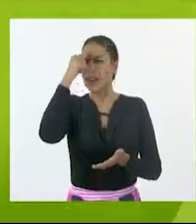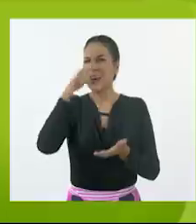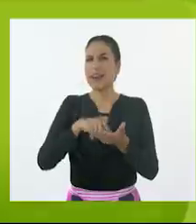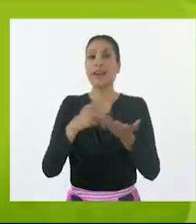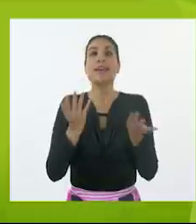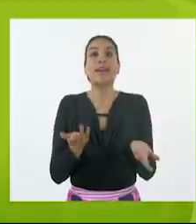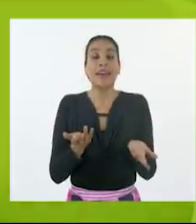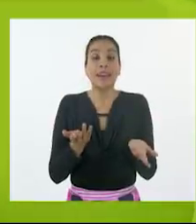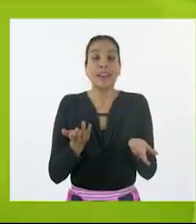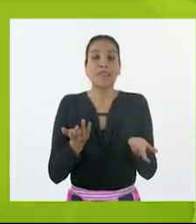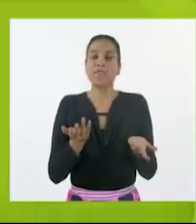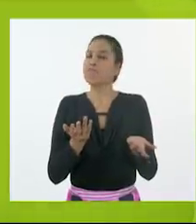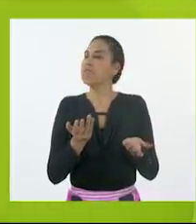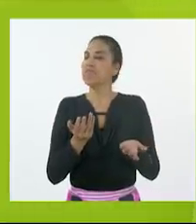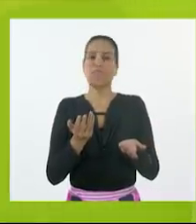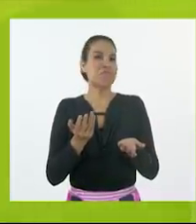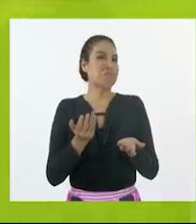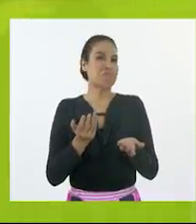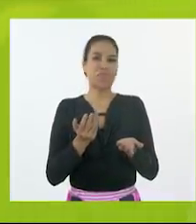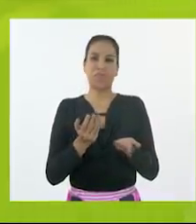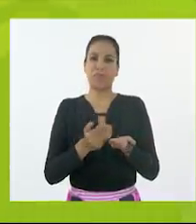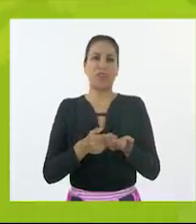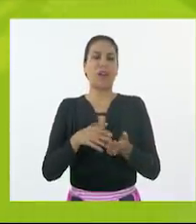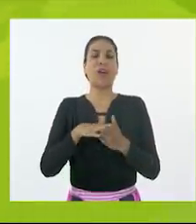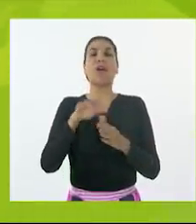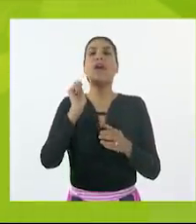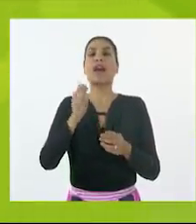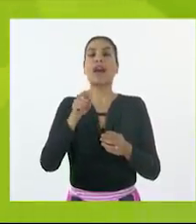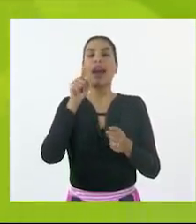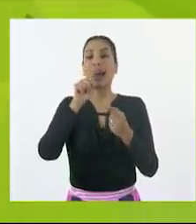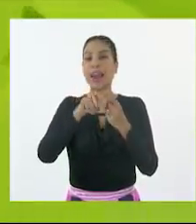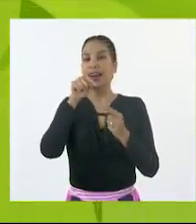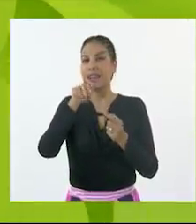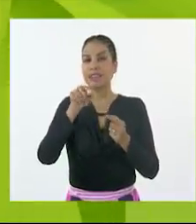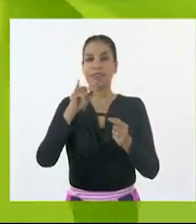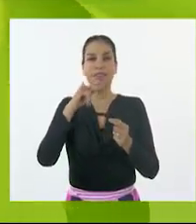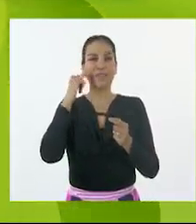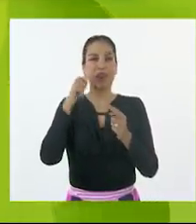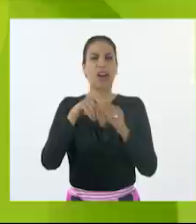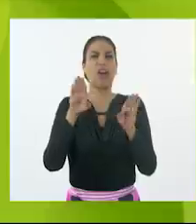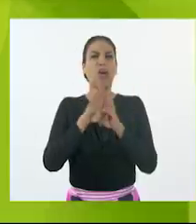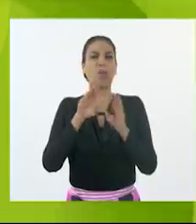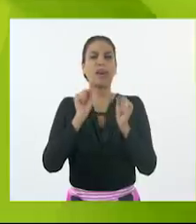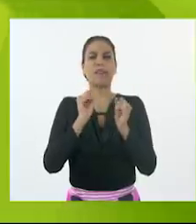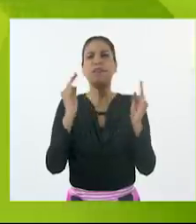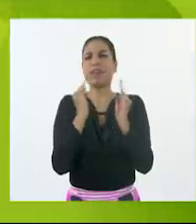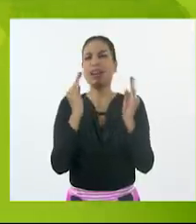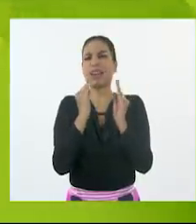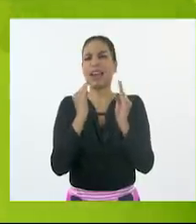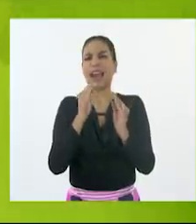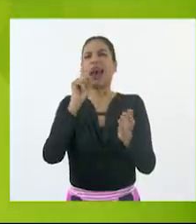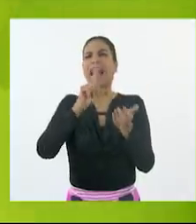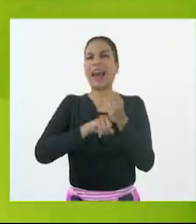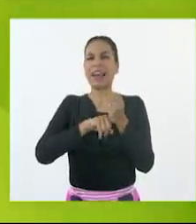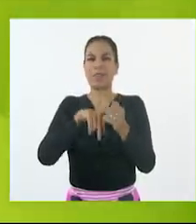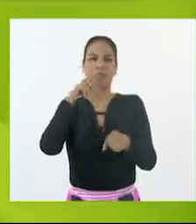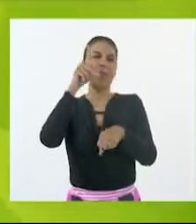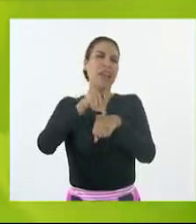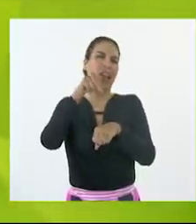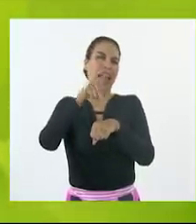¿Qué? No era tal, sino una fría y dura